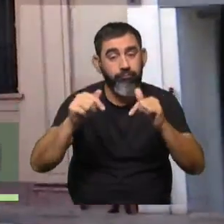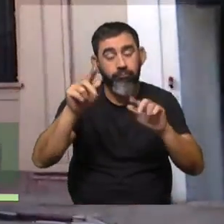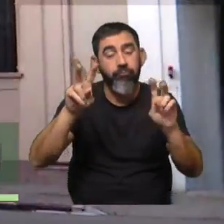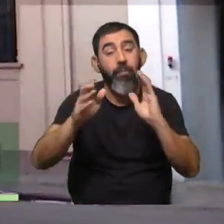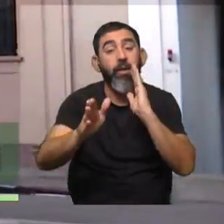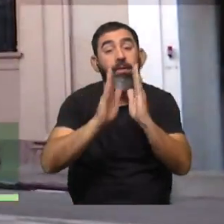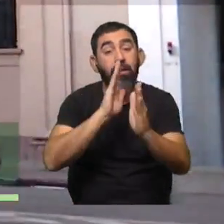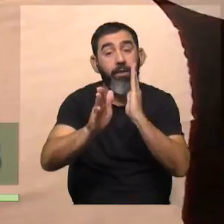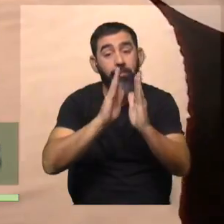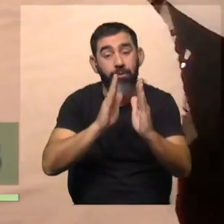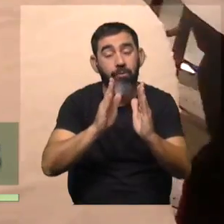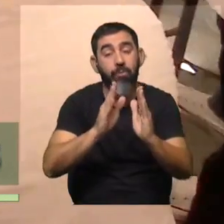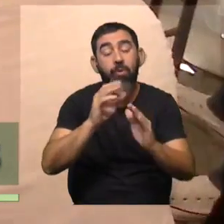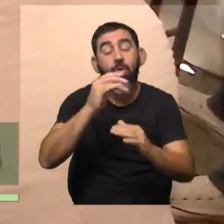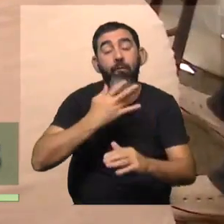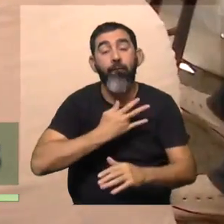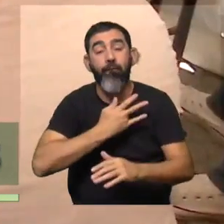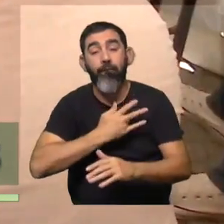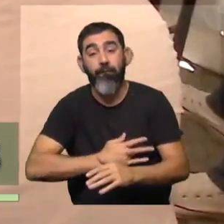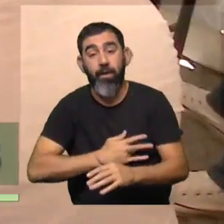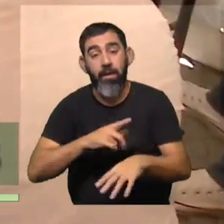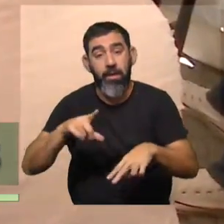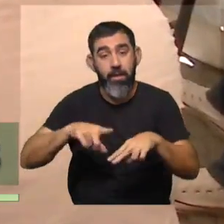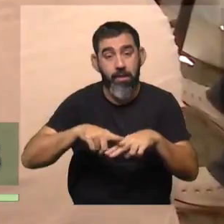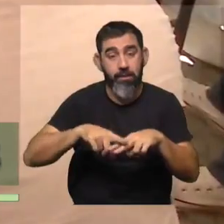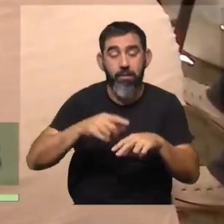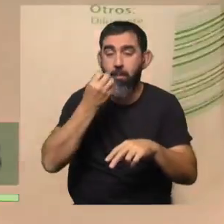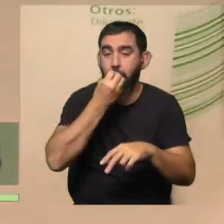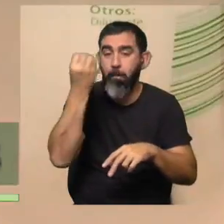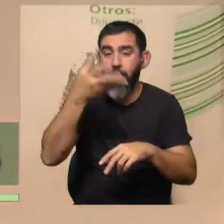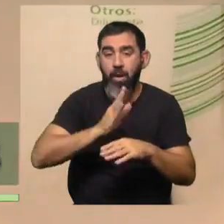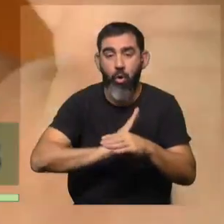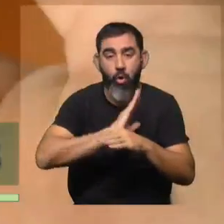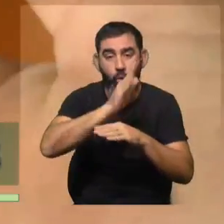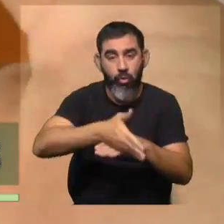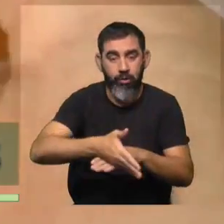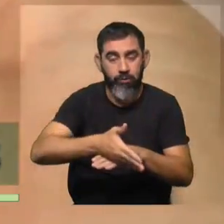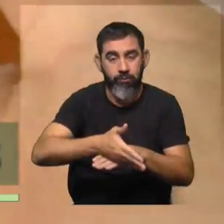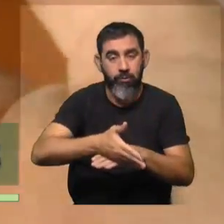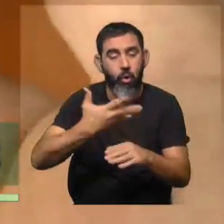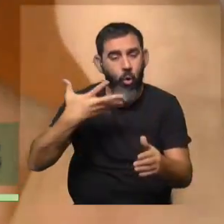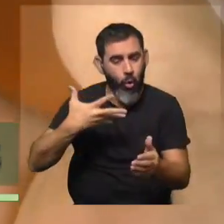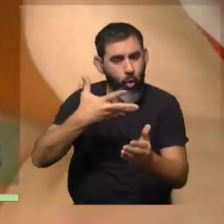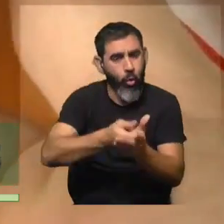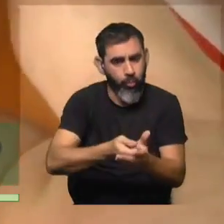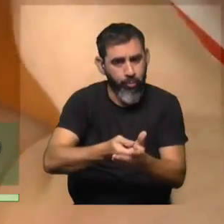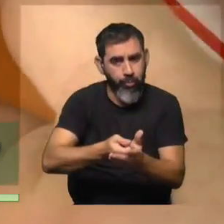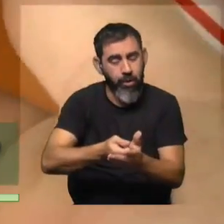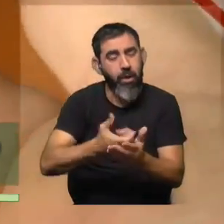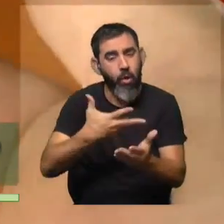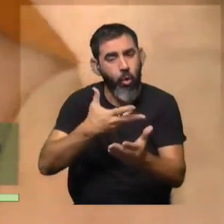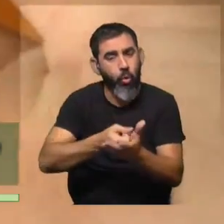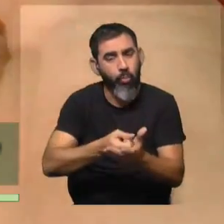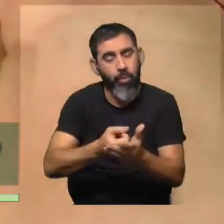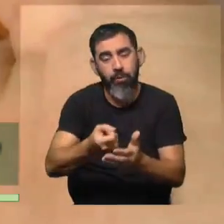de tratamiento pero en lo que tiene que ver con el VIH en varios aspectos para mejorar el acceso y ha comprado ha realizado las compras